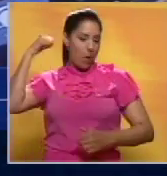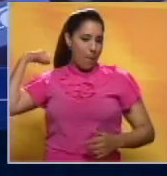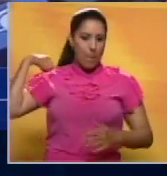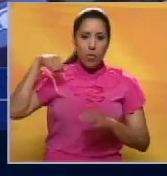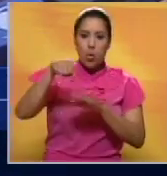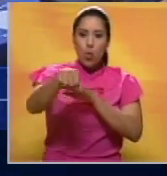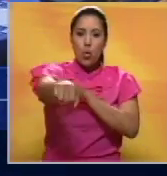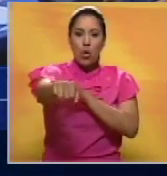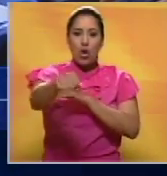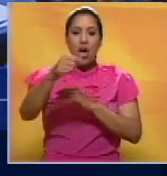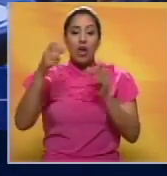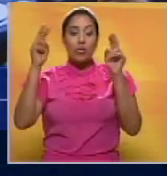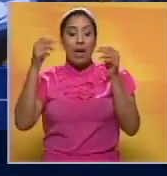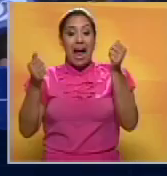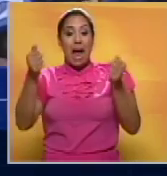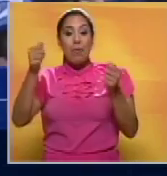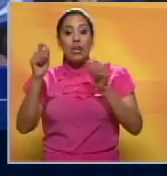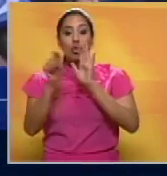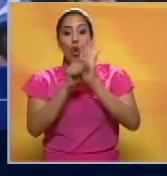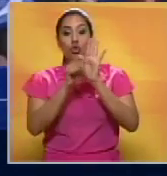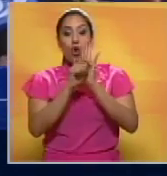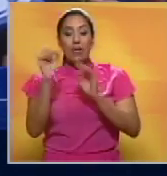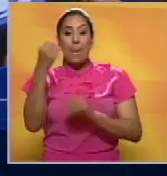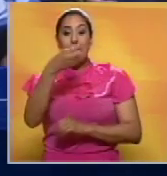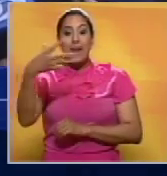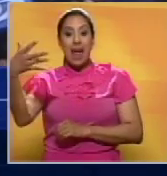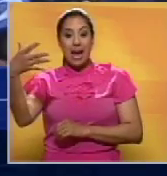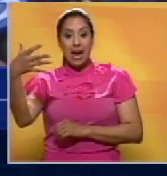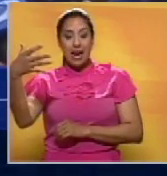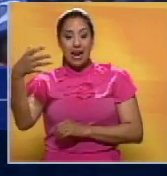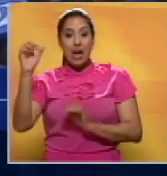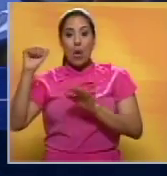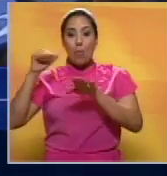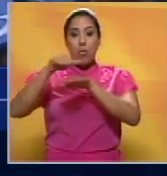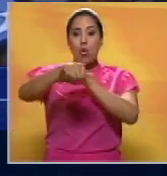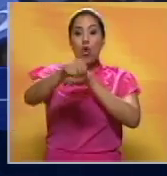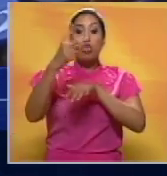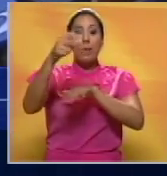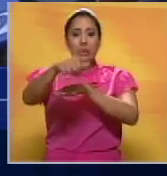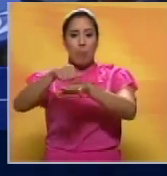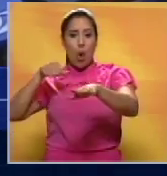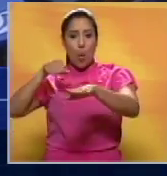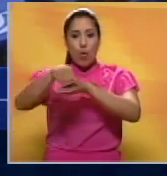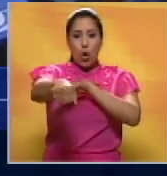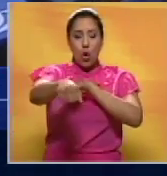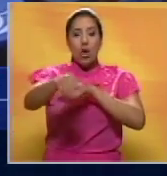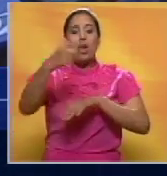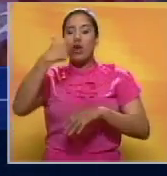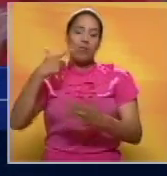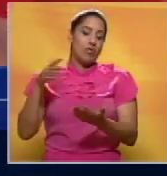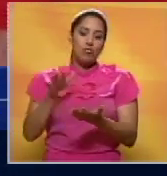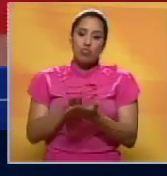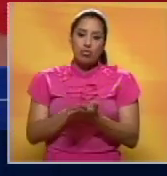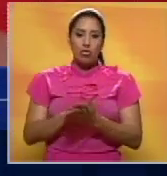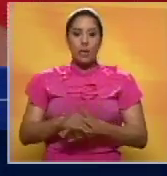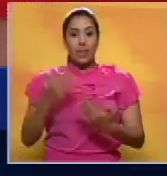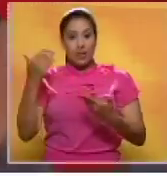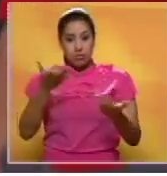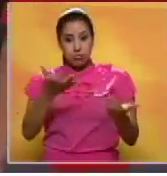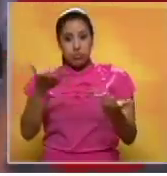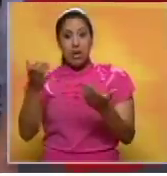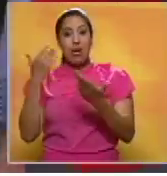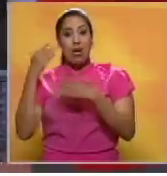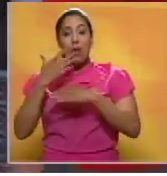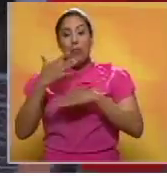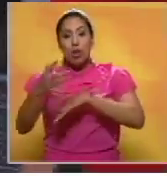arrollada supuestamente por una camioneta Toyota blanca Hilux, quien lo arrolló 2 veces y por supuesto perdió la vida. El cuerpo de Moreno en las